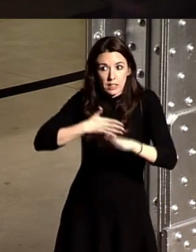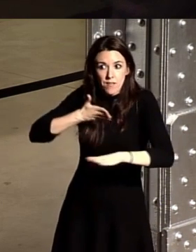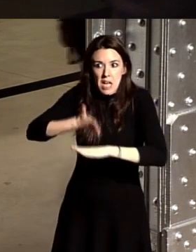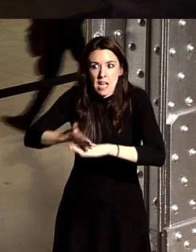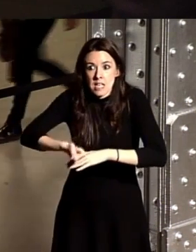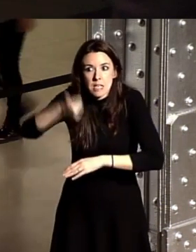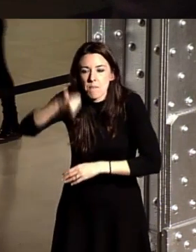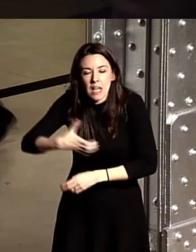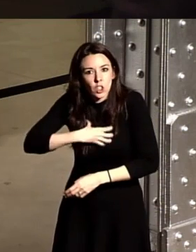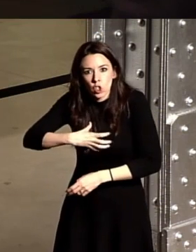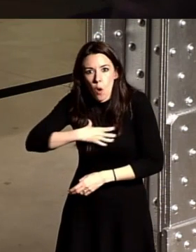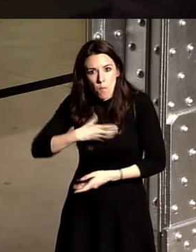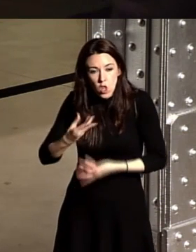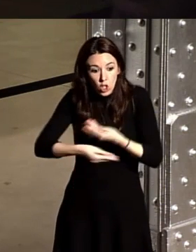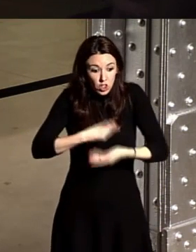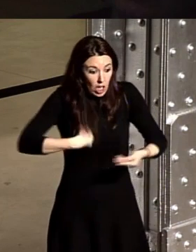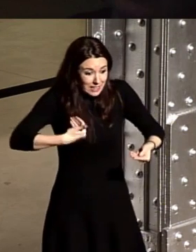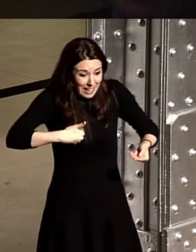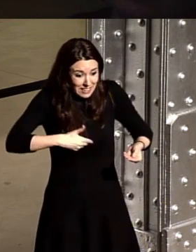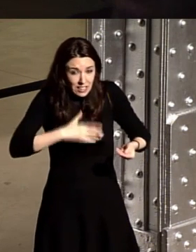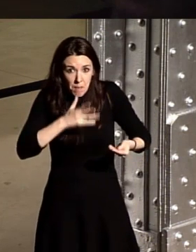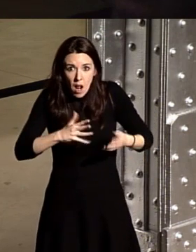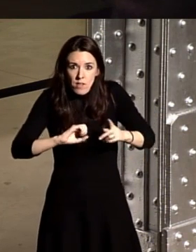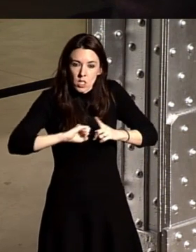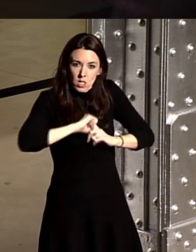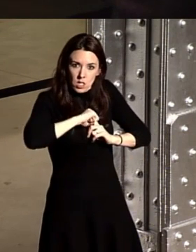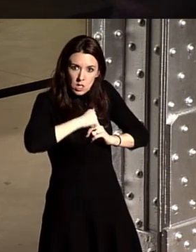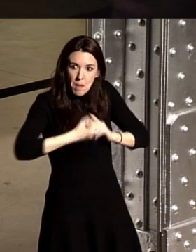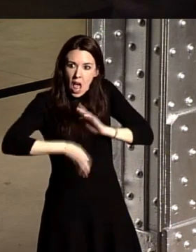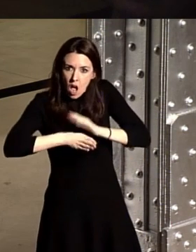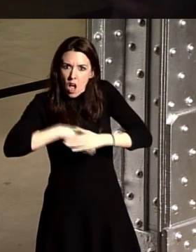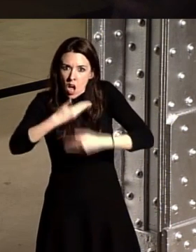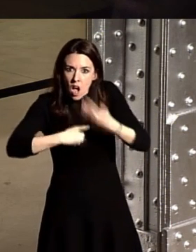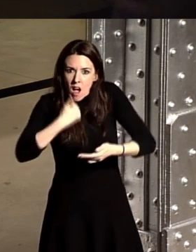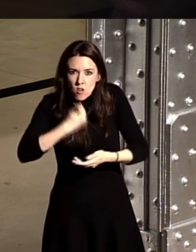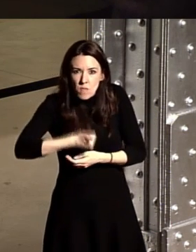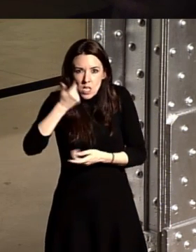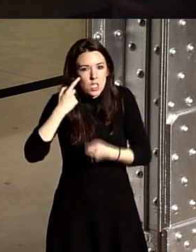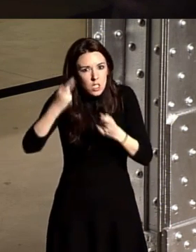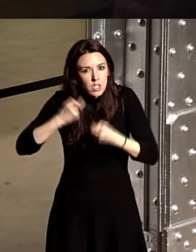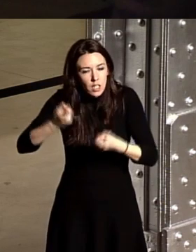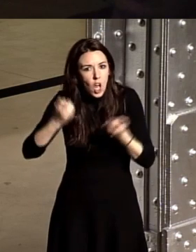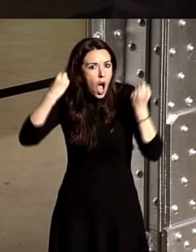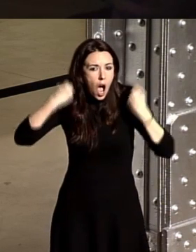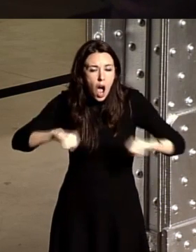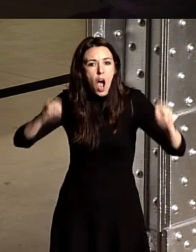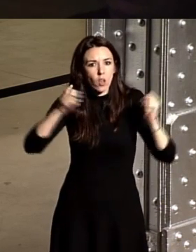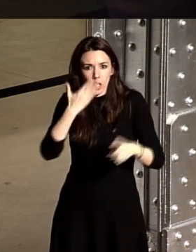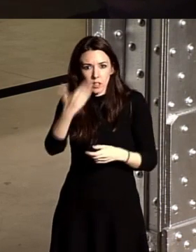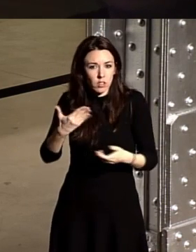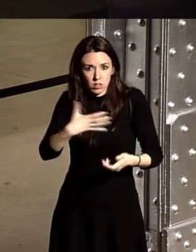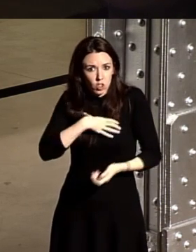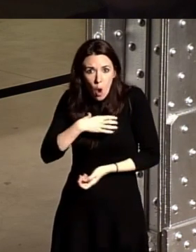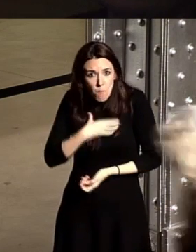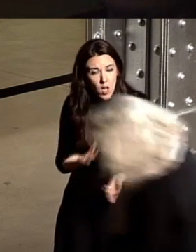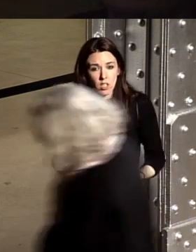lejos de lo que has hecho y te empujan a que continúes intentándolo, a pesar de que de verdad que no puedes,